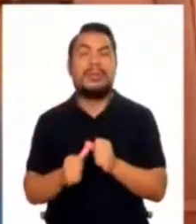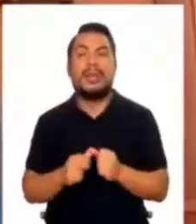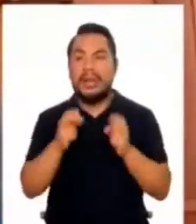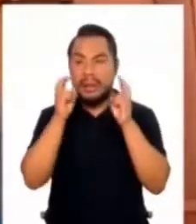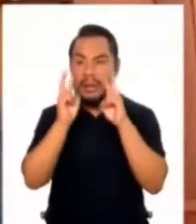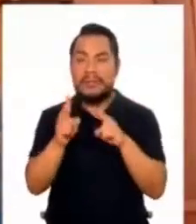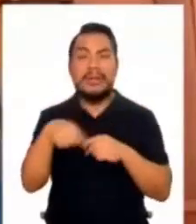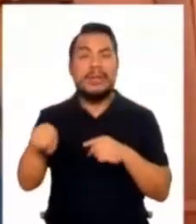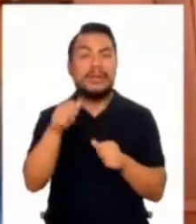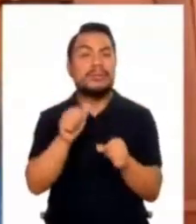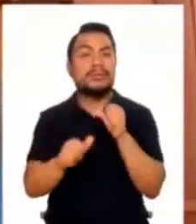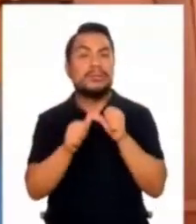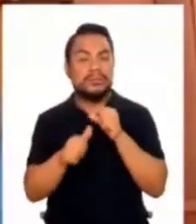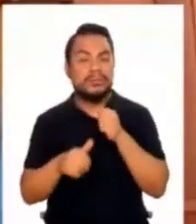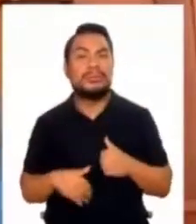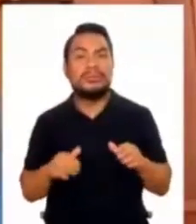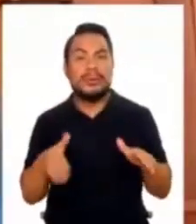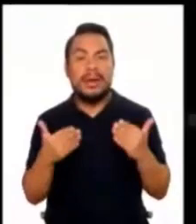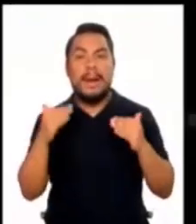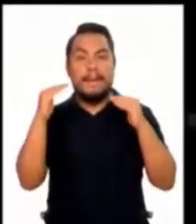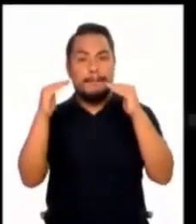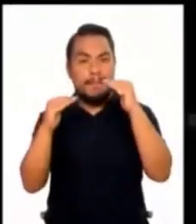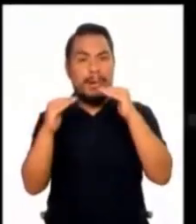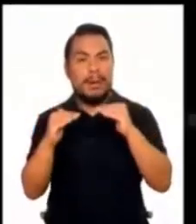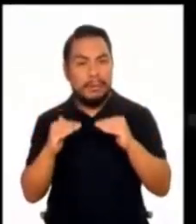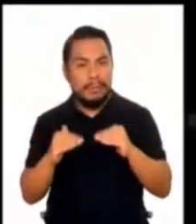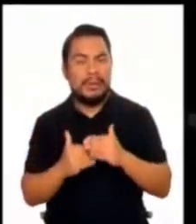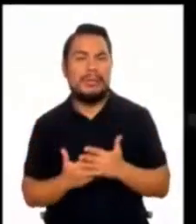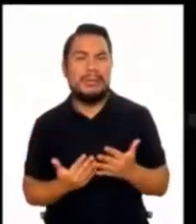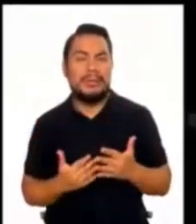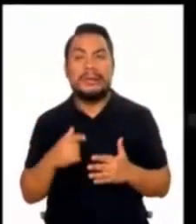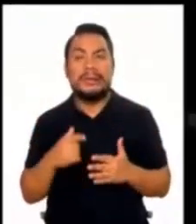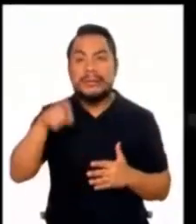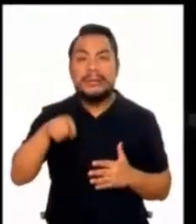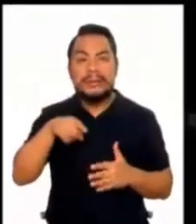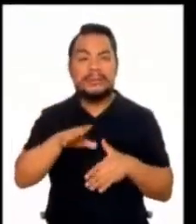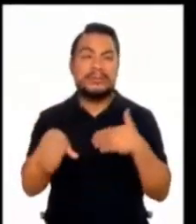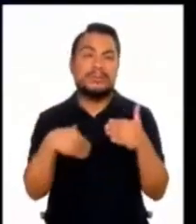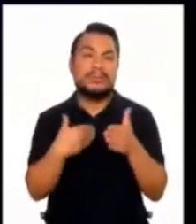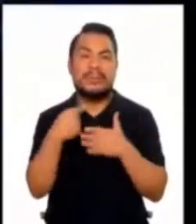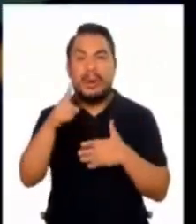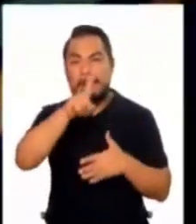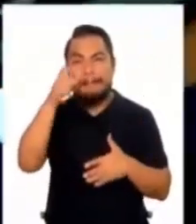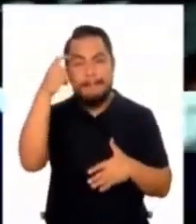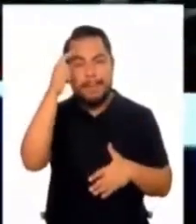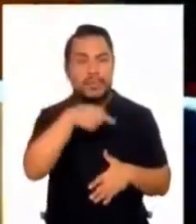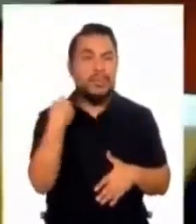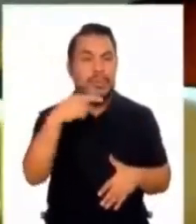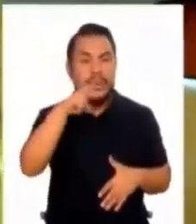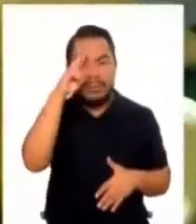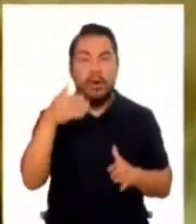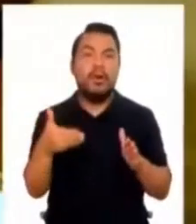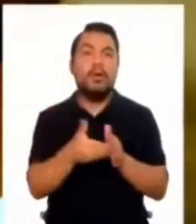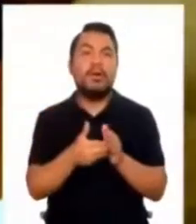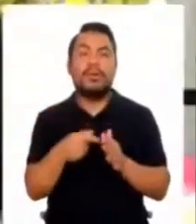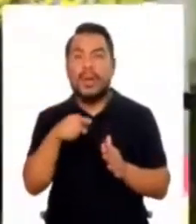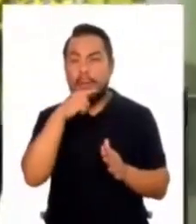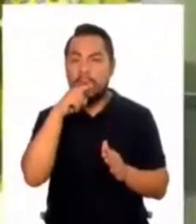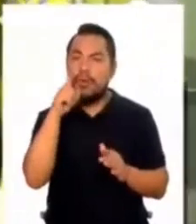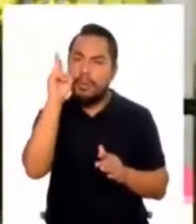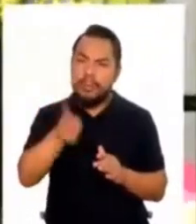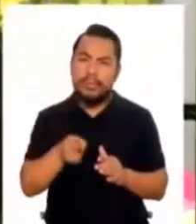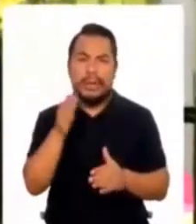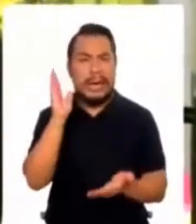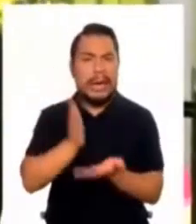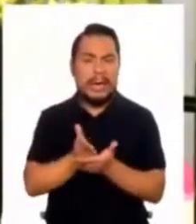de ver que las cifras vayan bajando también es necesaria la emisión de una política nacional contra la violencia de género